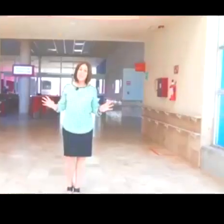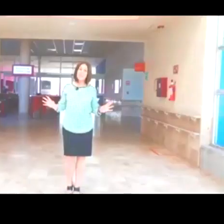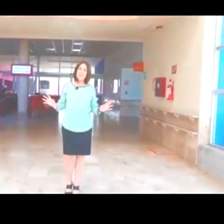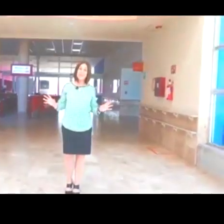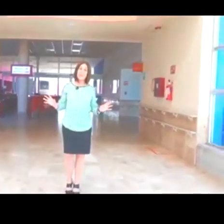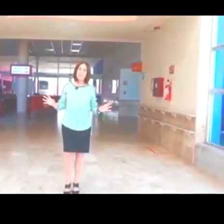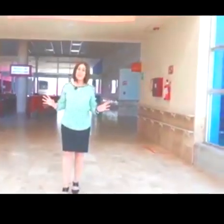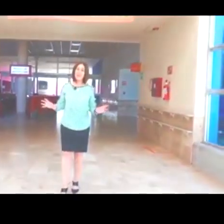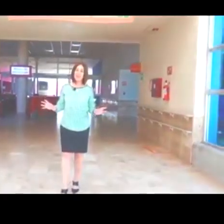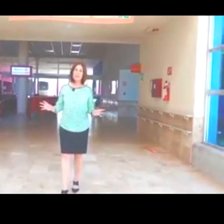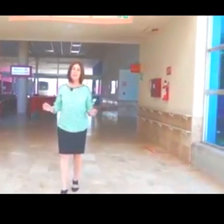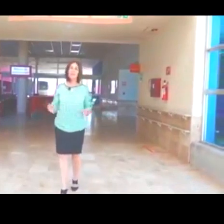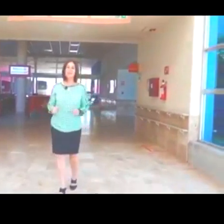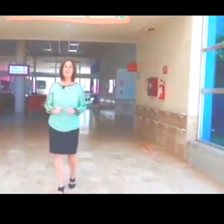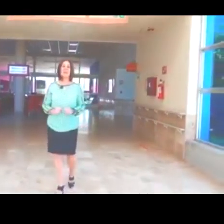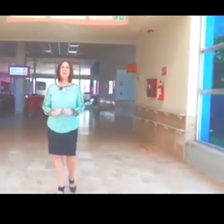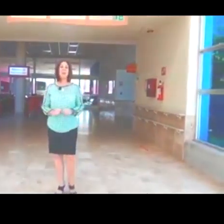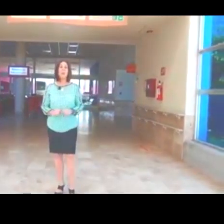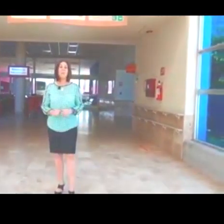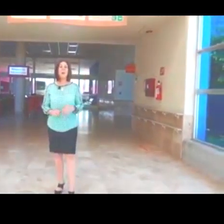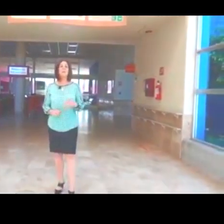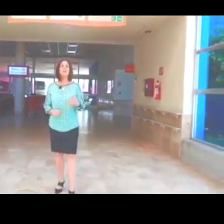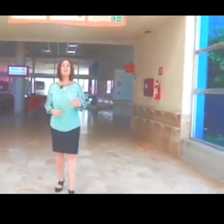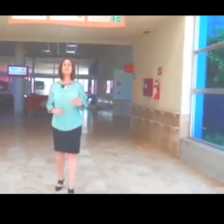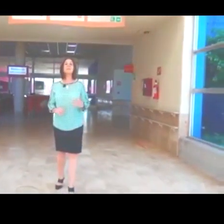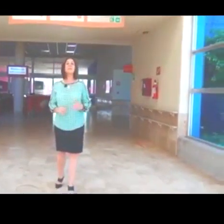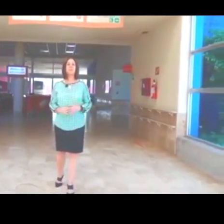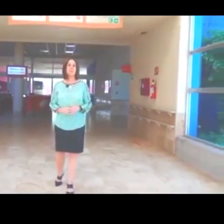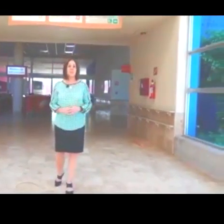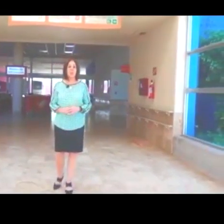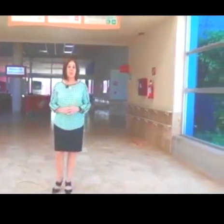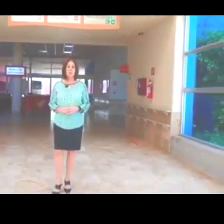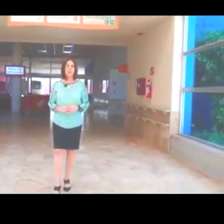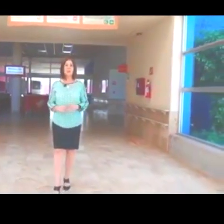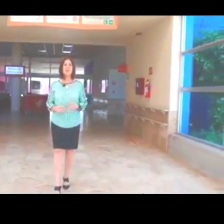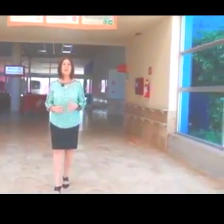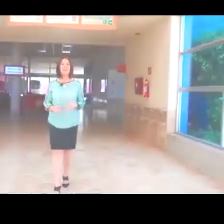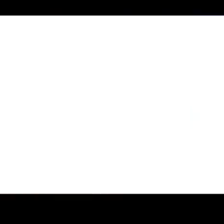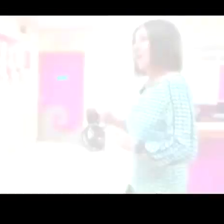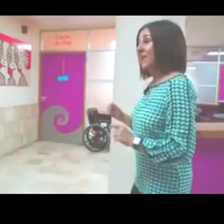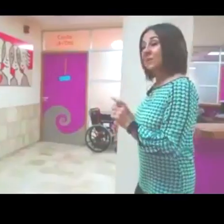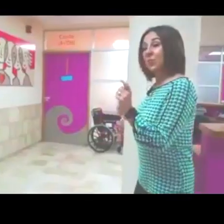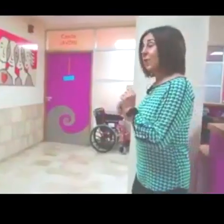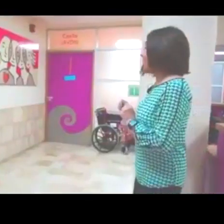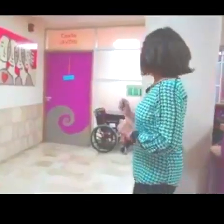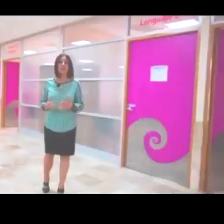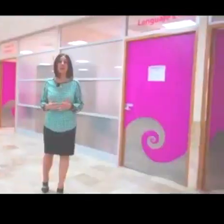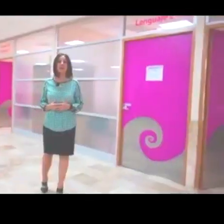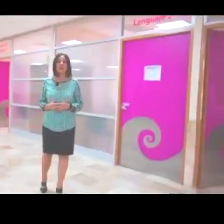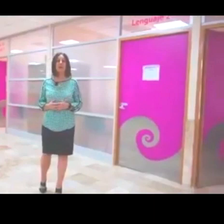que atiende el CRE del estado para que ustedes conozcan.